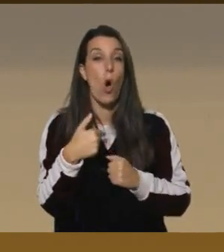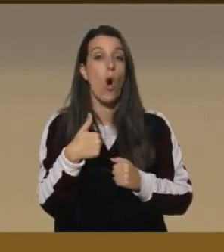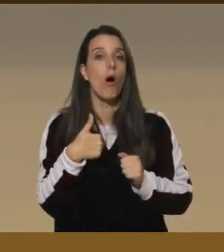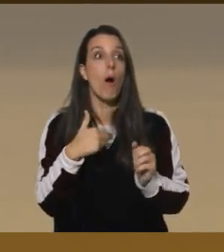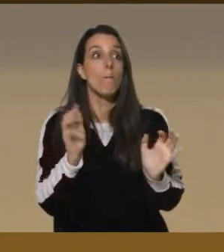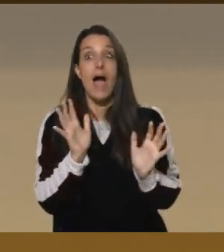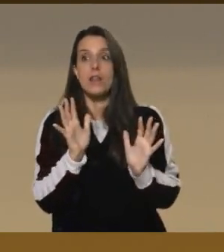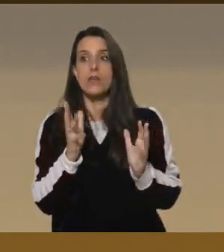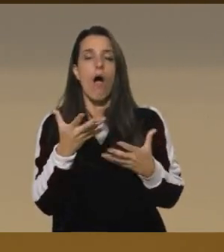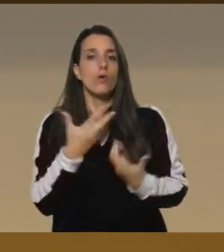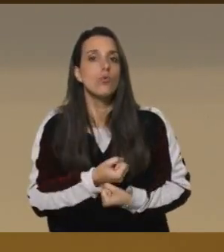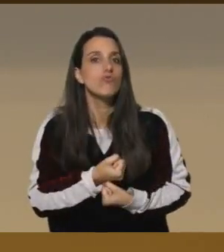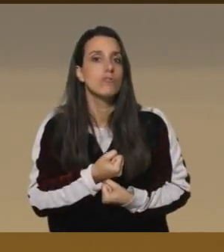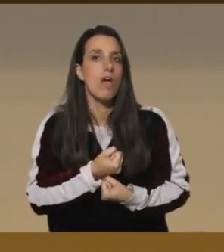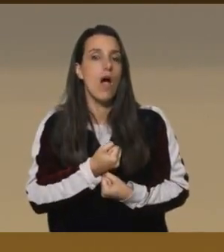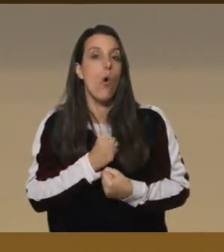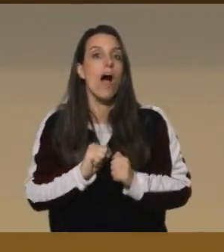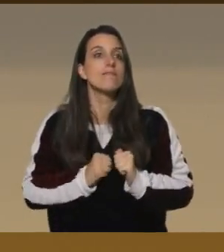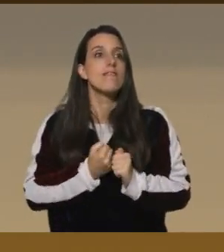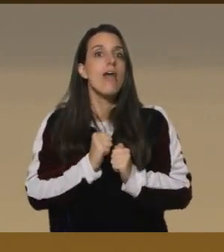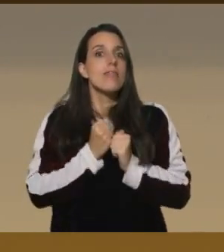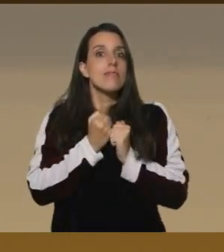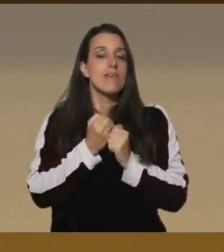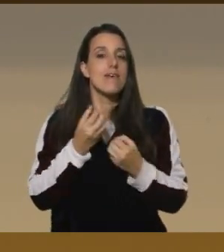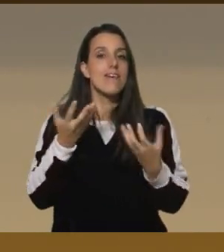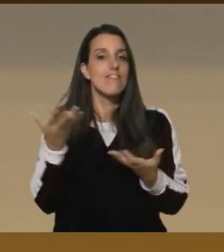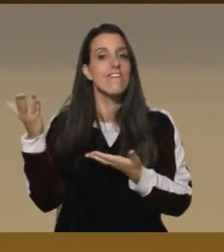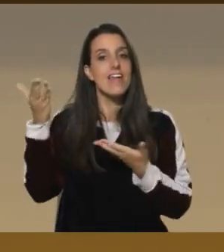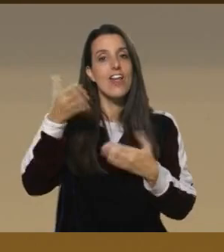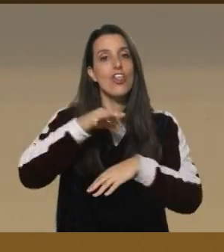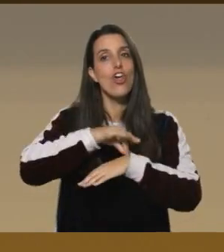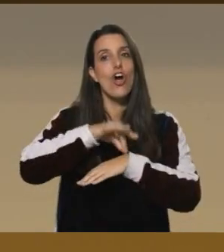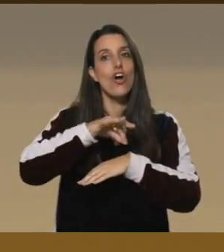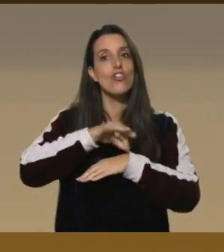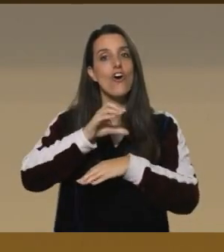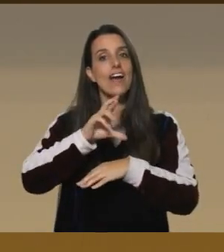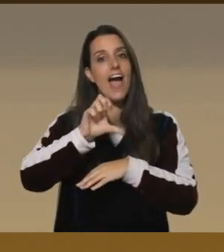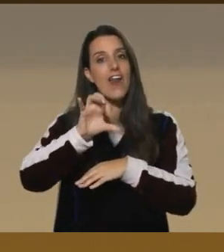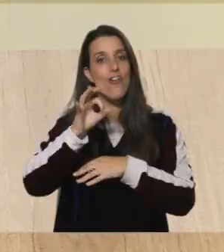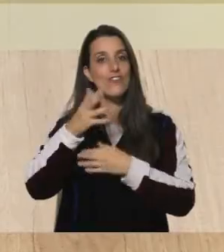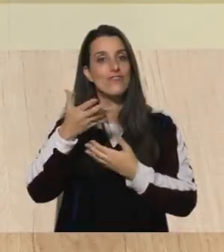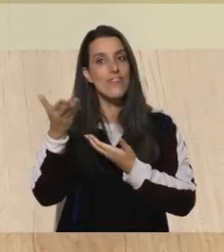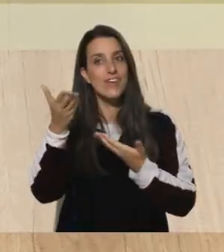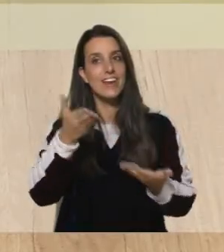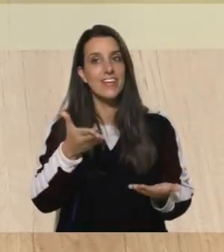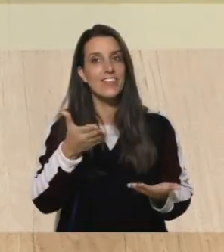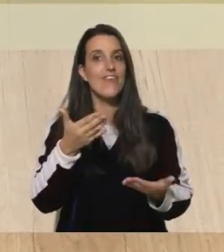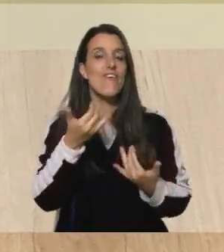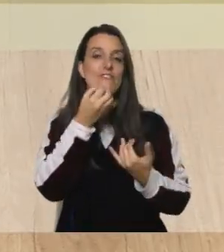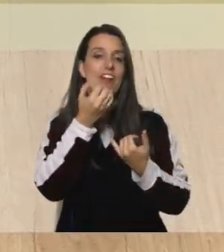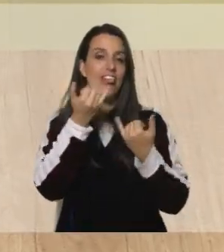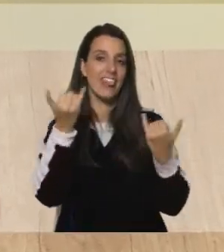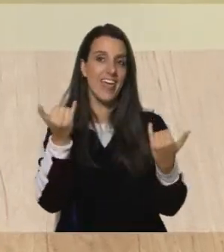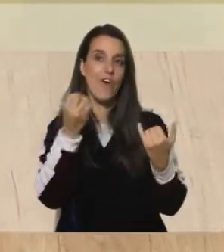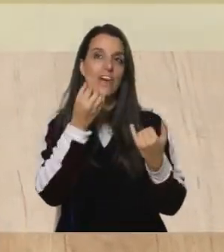de pánico crisis de angustia ataques de ansiedad para hablar de esto que recibimos al doctor Carlos ucías bienvenido Carlos un placer que nos